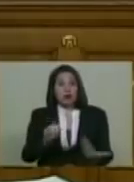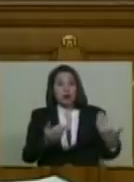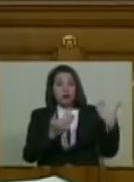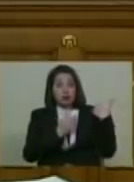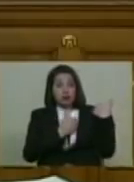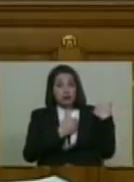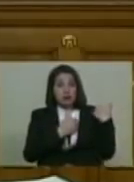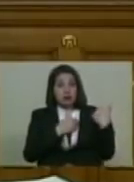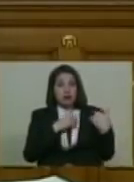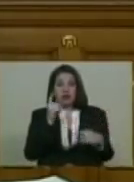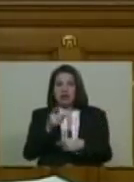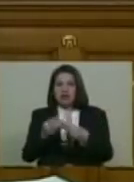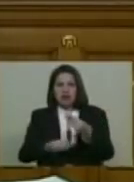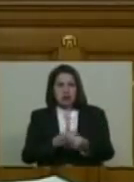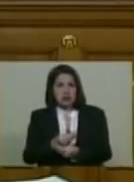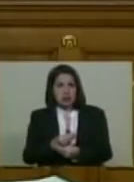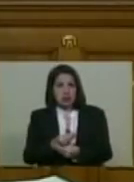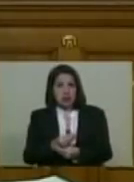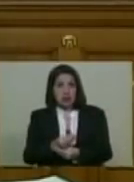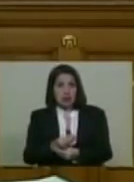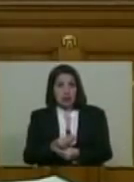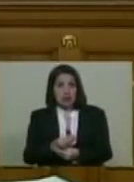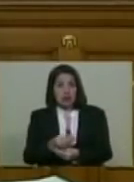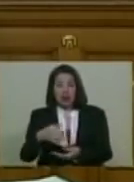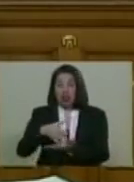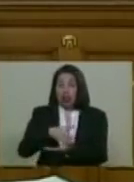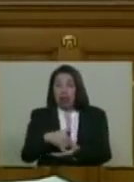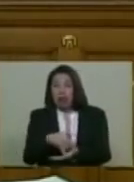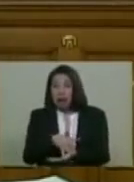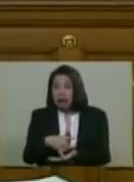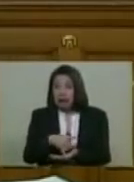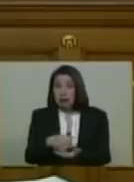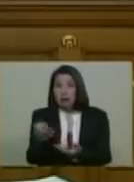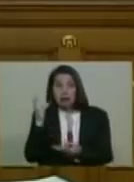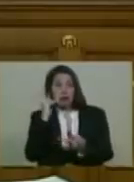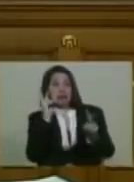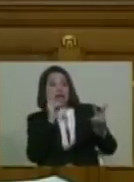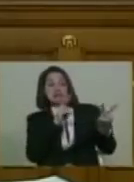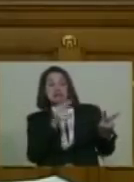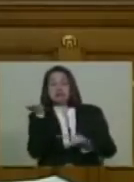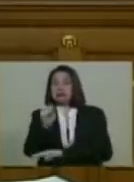ser débil del otro lado